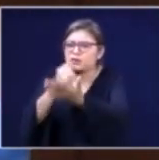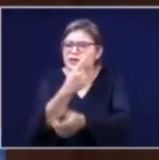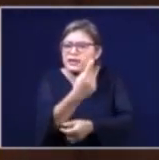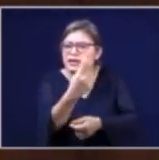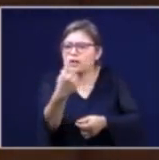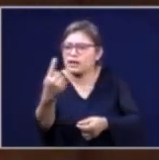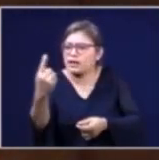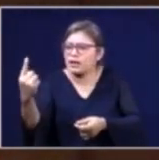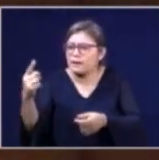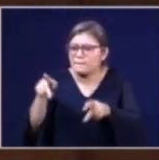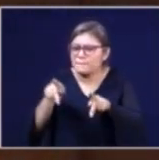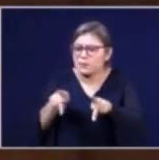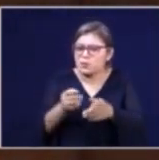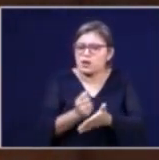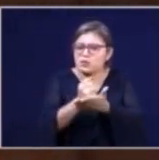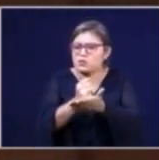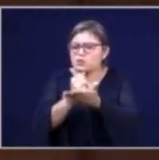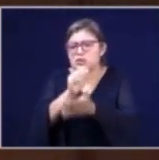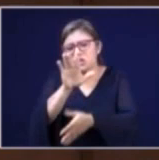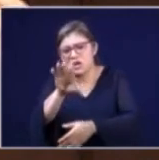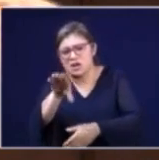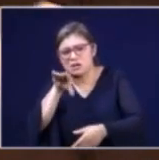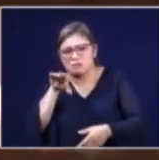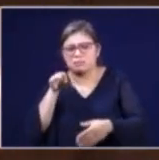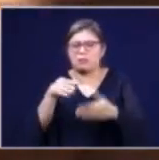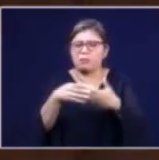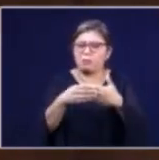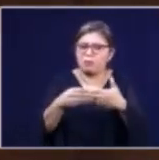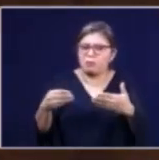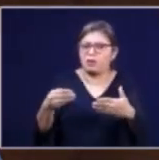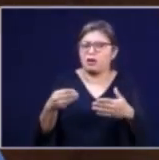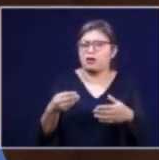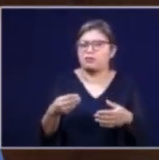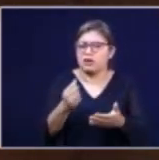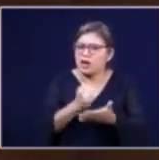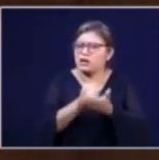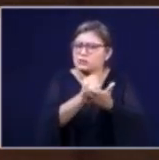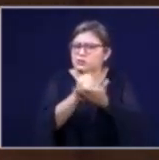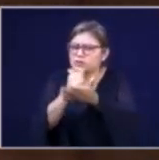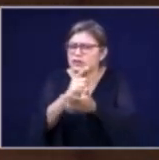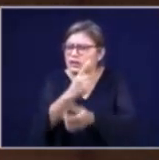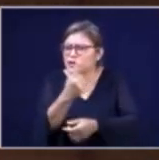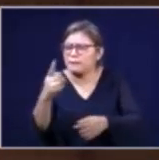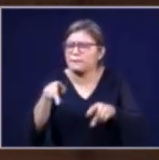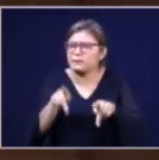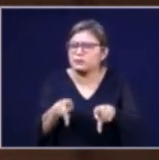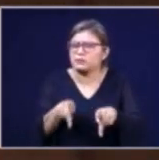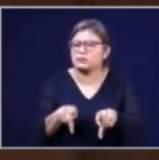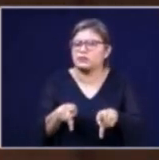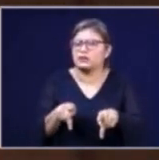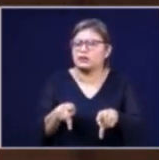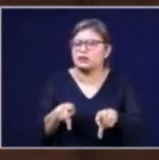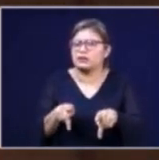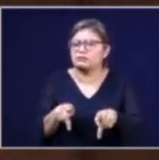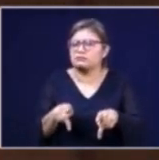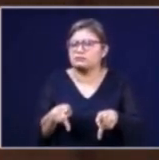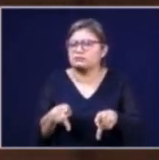crisis sanitaria? Un subsidio de 500 balboas para los trabajadores con contrato